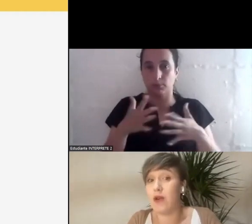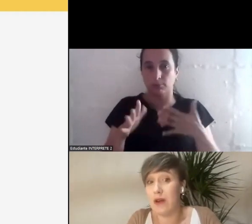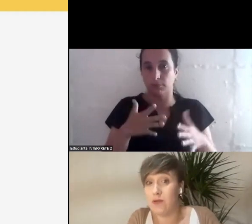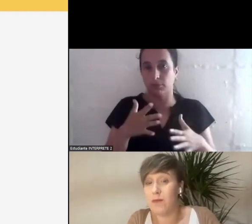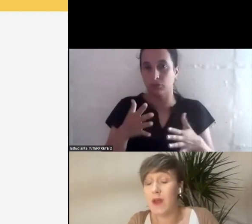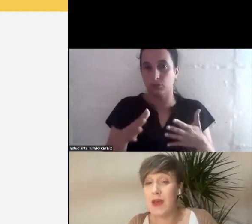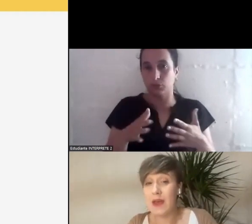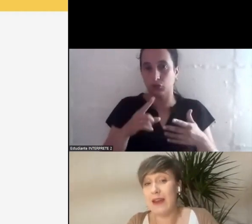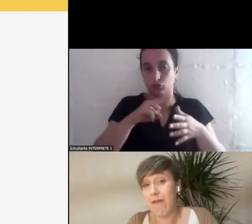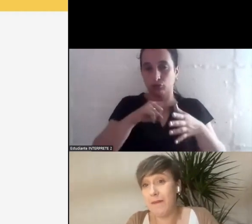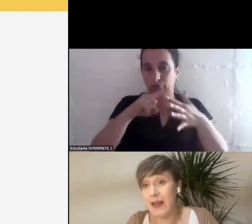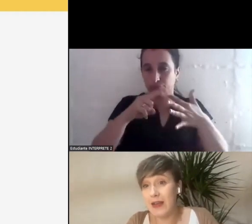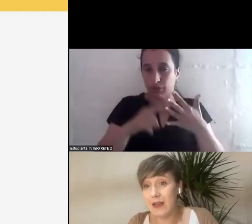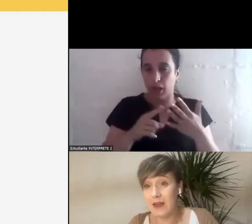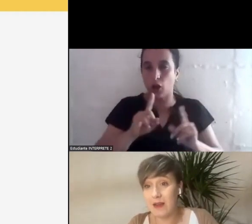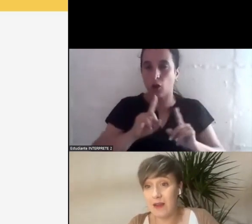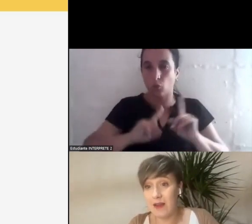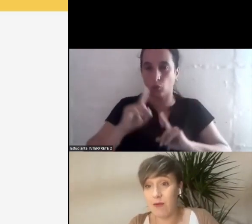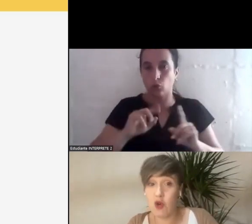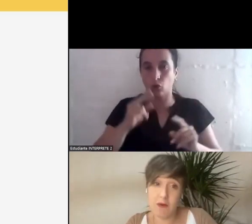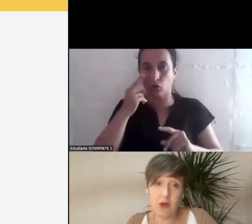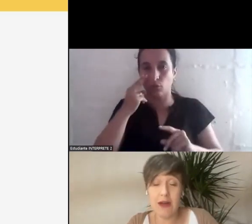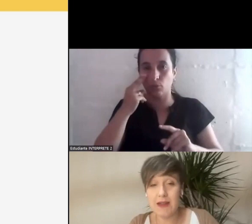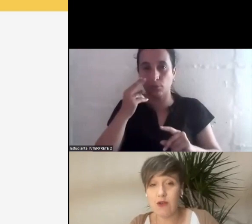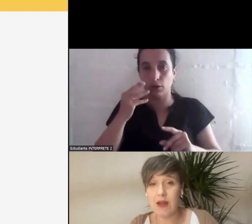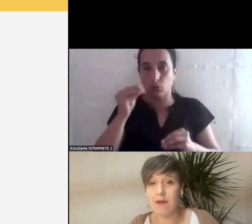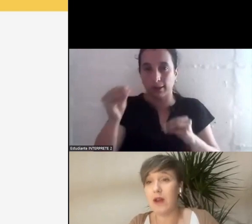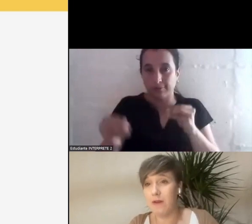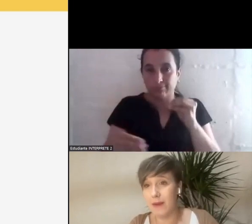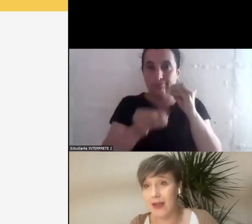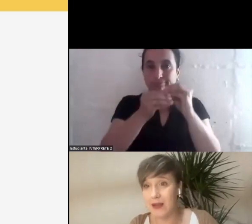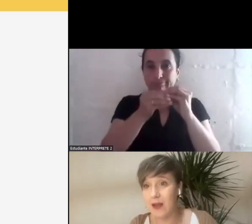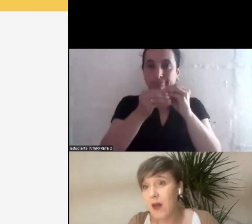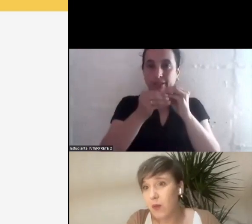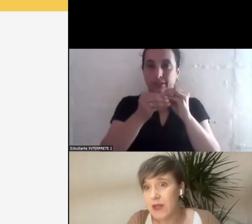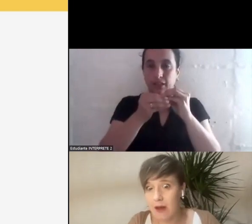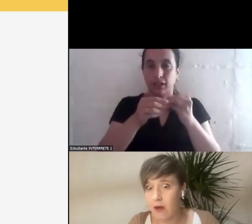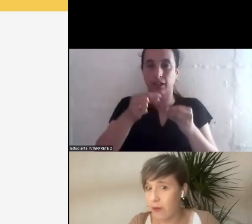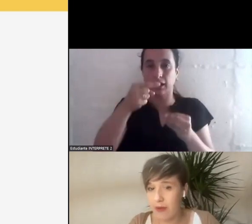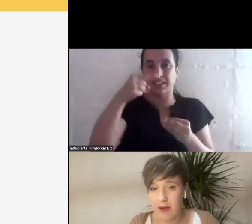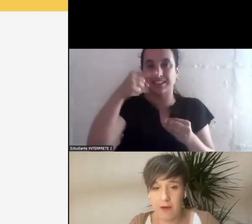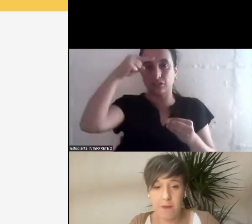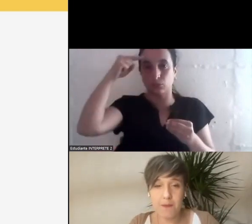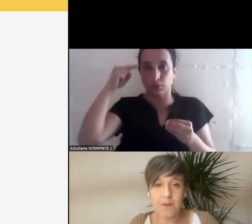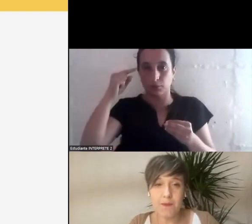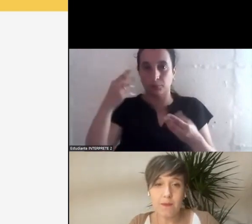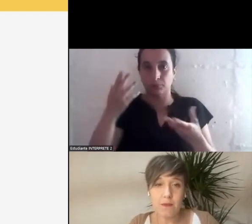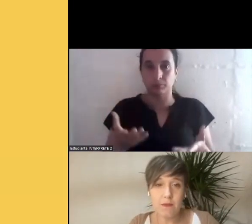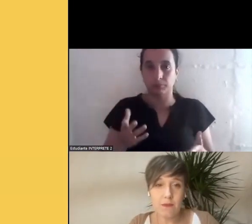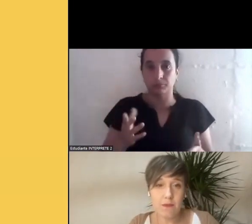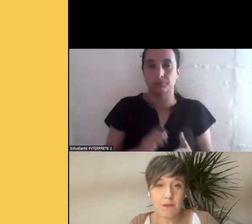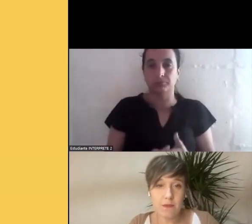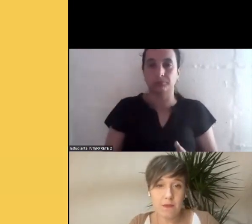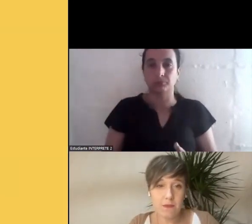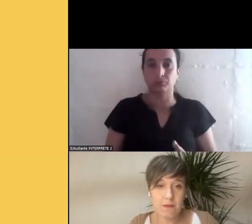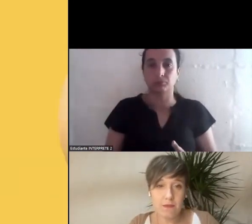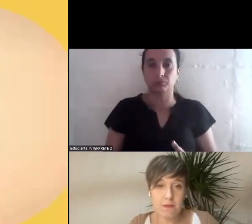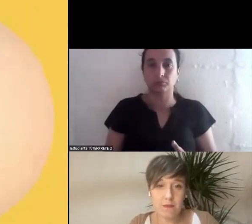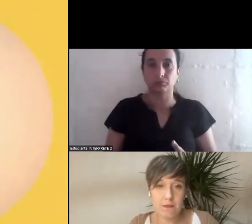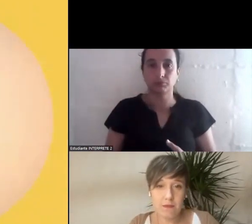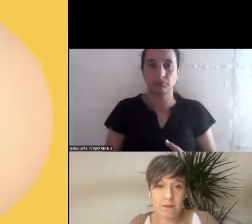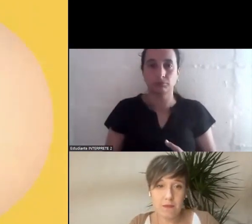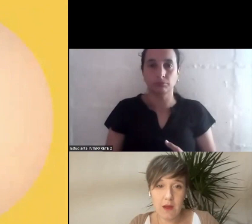bebés, que es algo que las familias y, bueno, los profesionales ya lo saben, pero las familias pues deben conocer, ¿no?